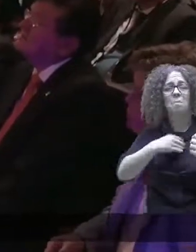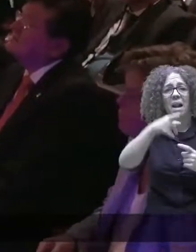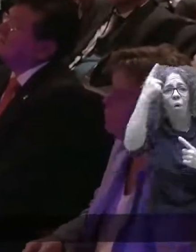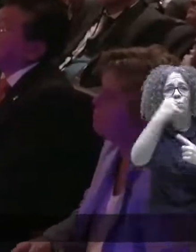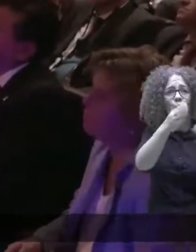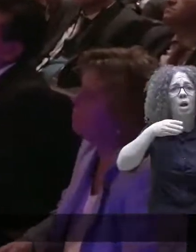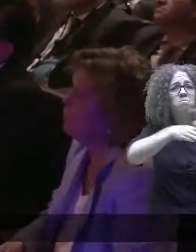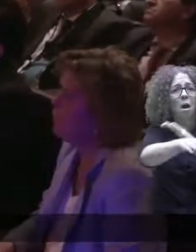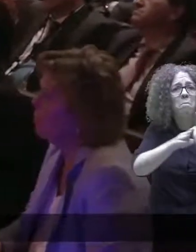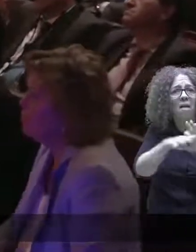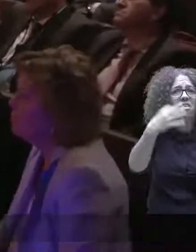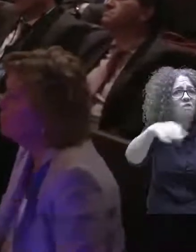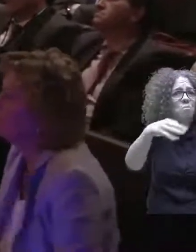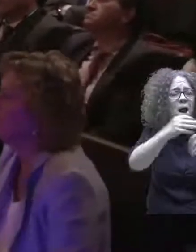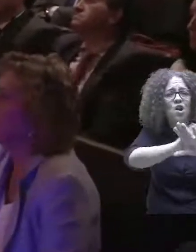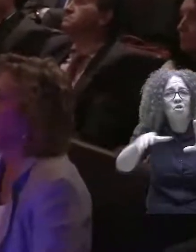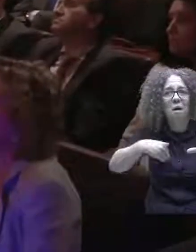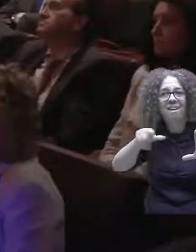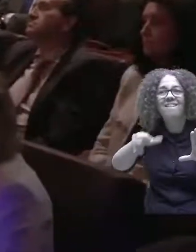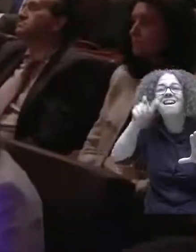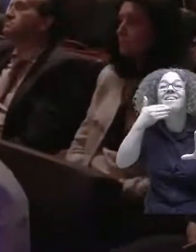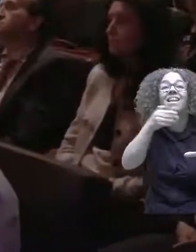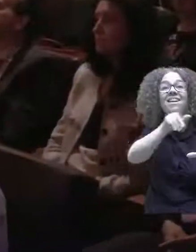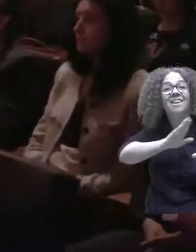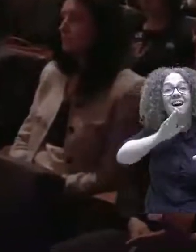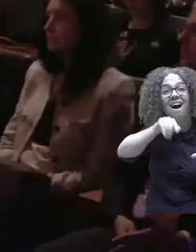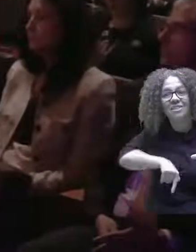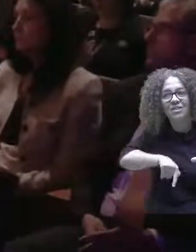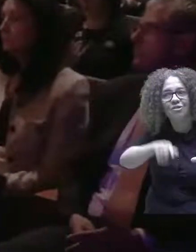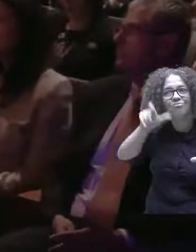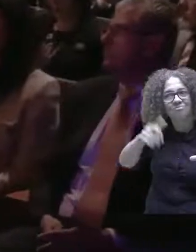a la cultura de forma normalizada.